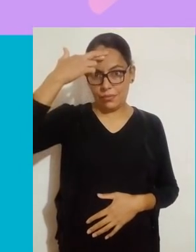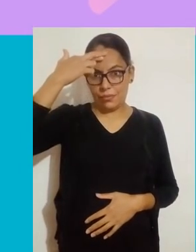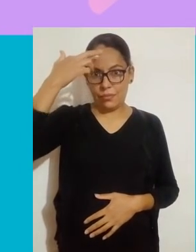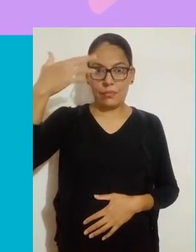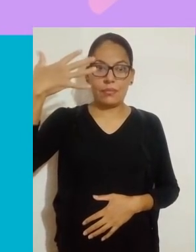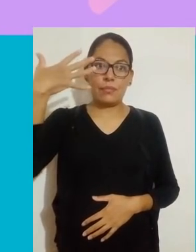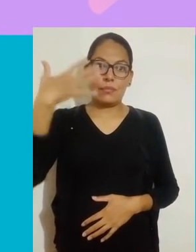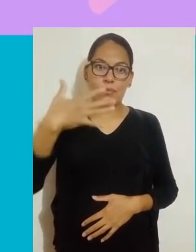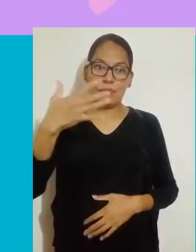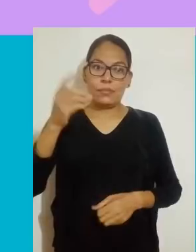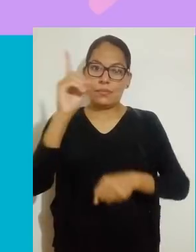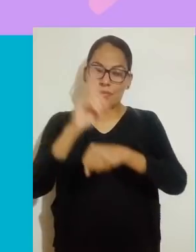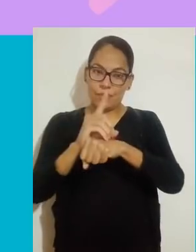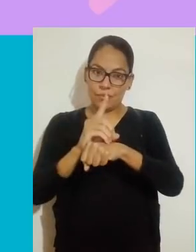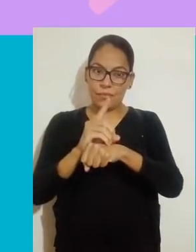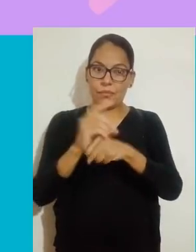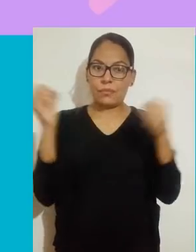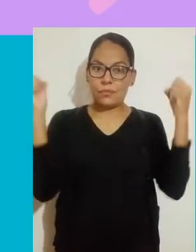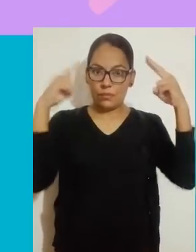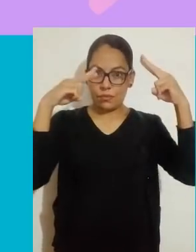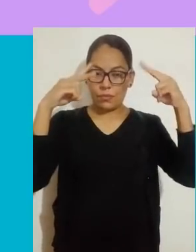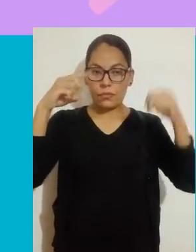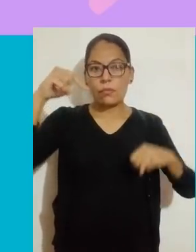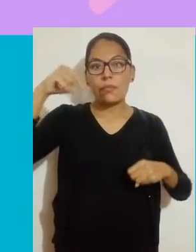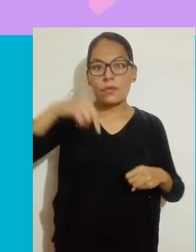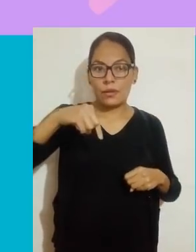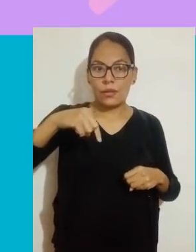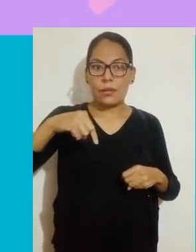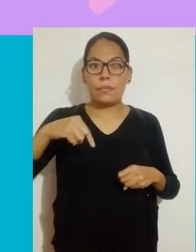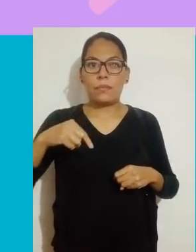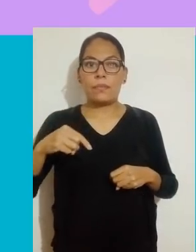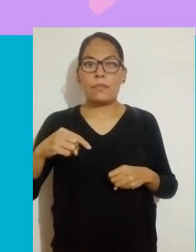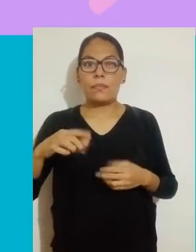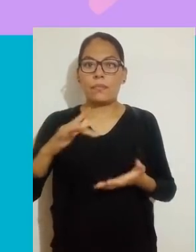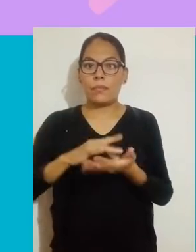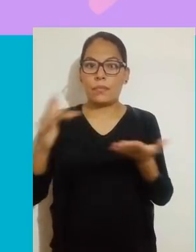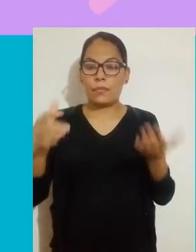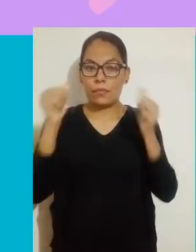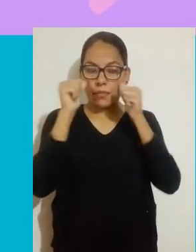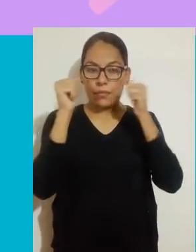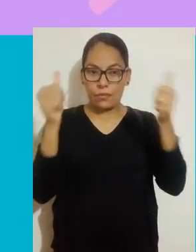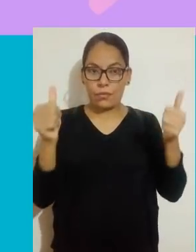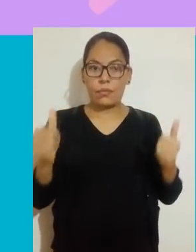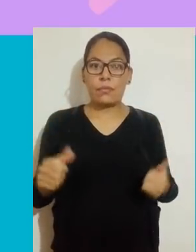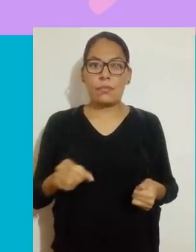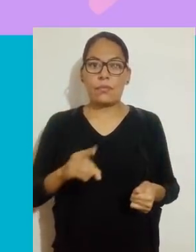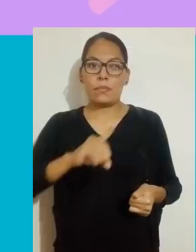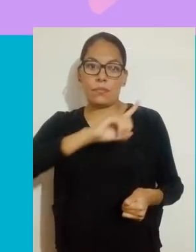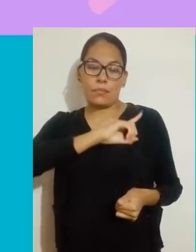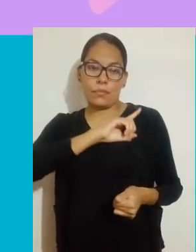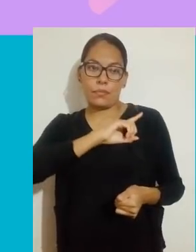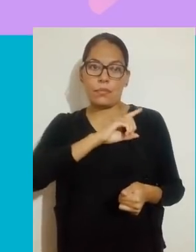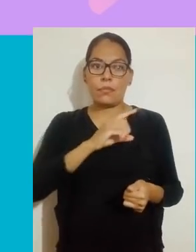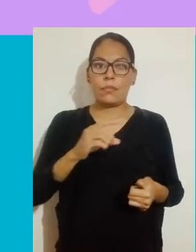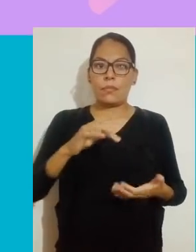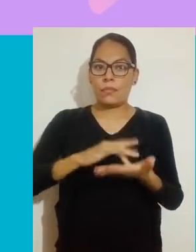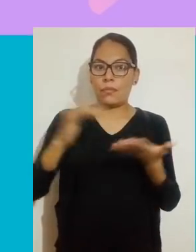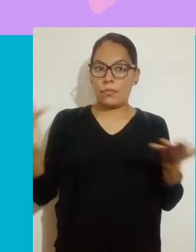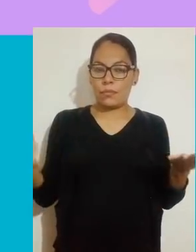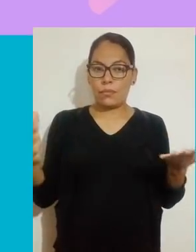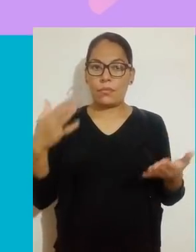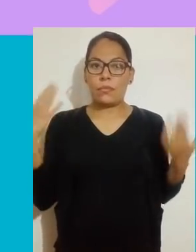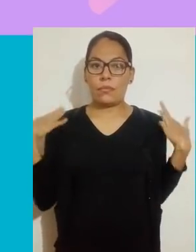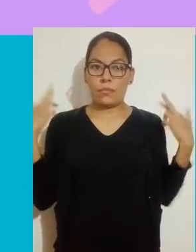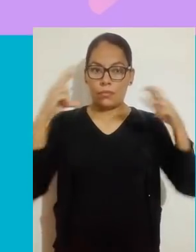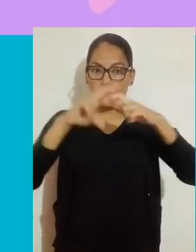Recuerda, en 15 días nos vemos por aquí. Muchas gracias por su atención y solo me queda agradecer a la